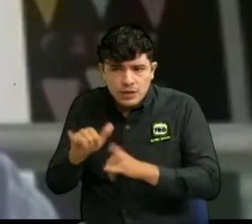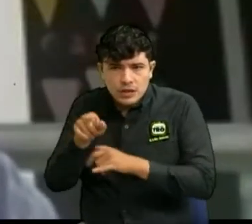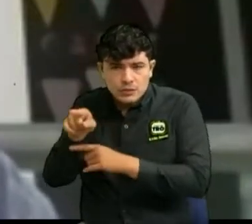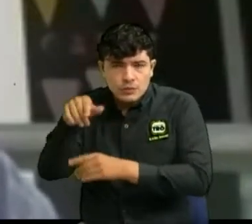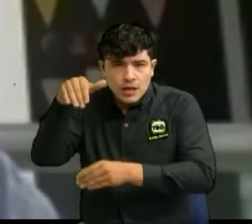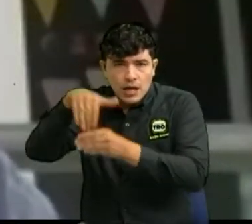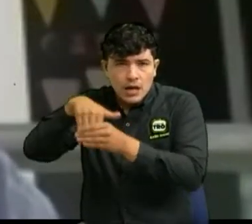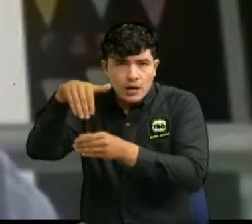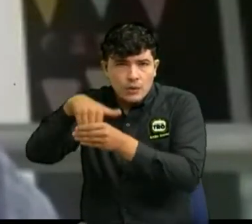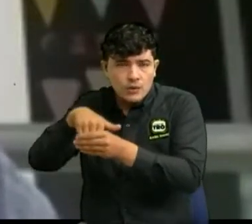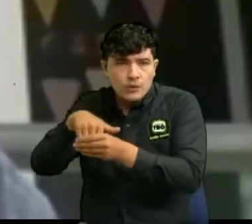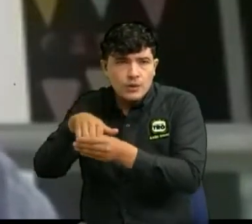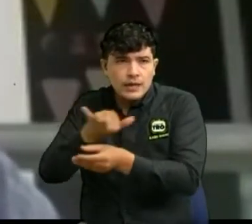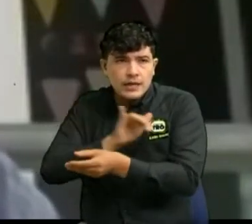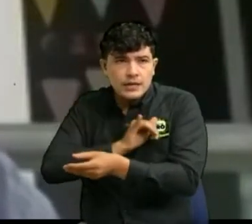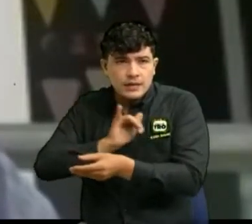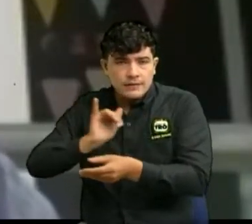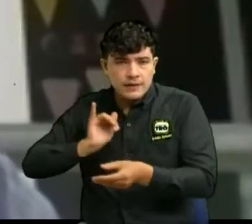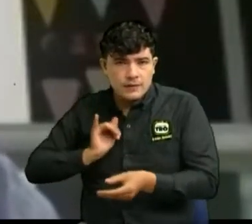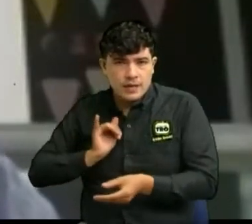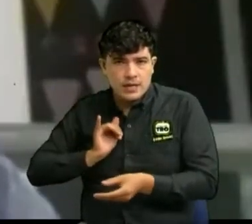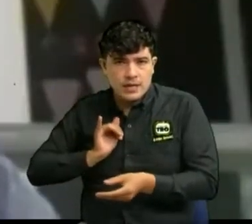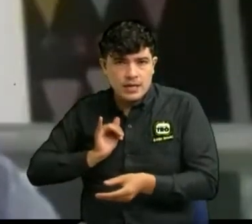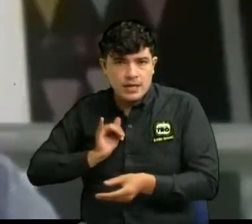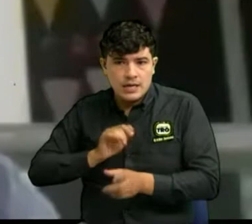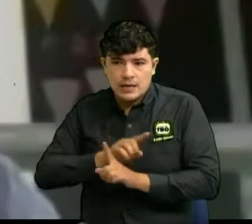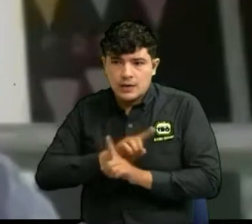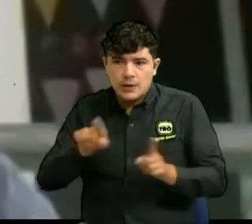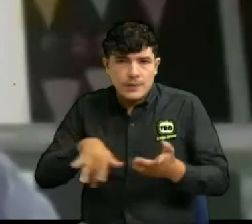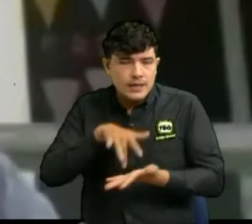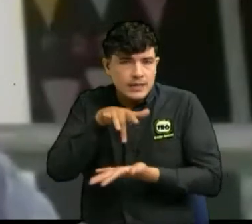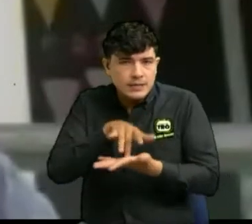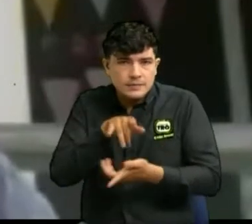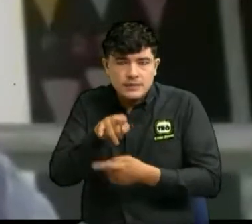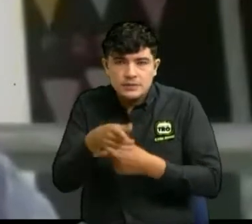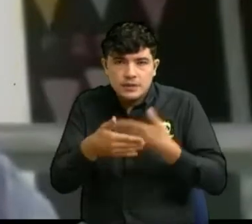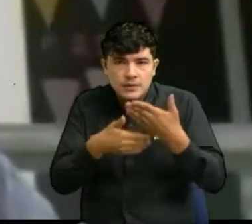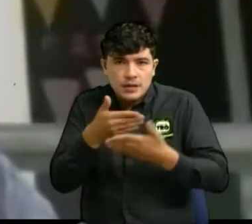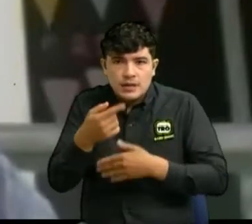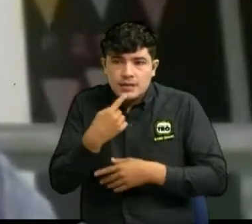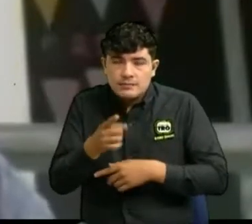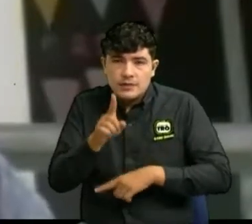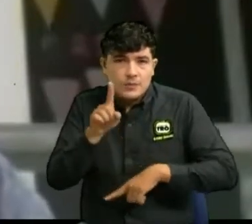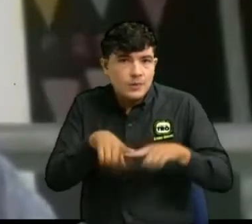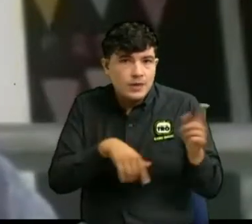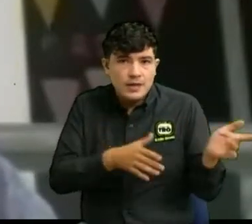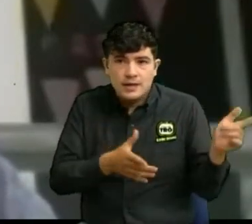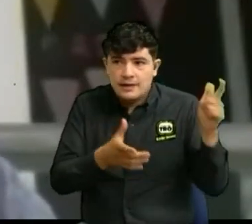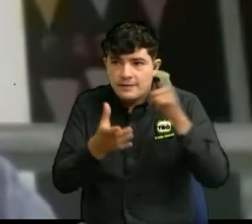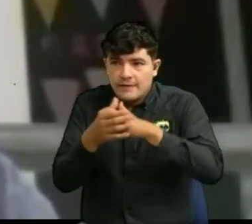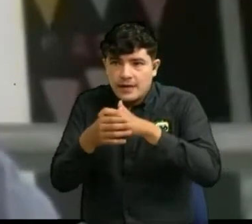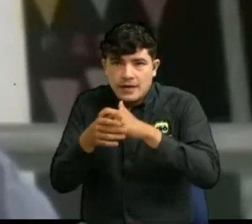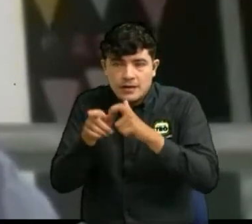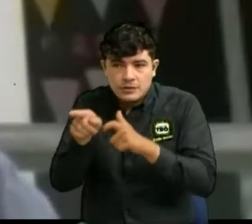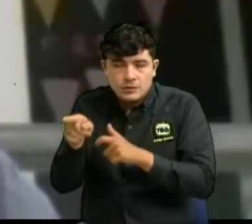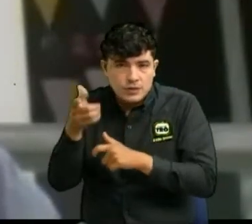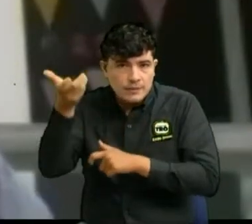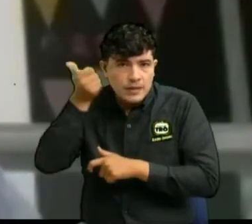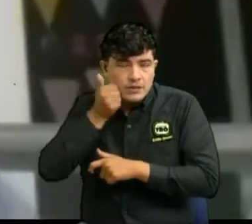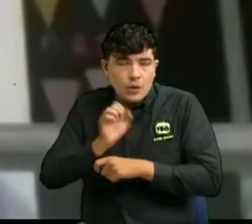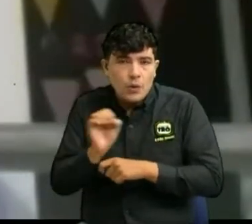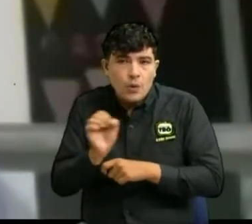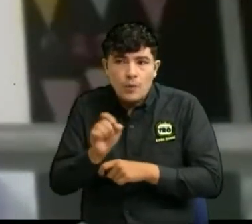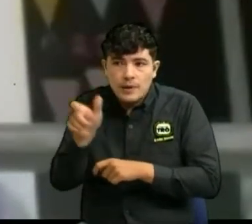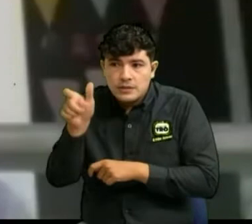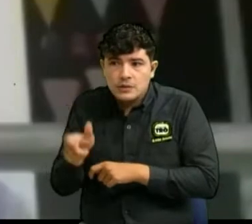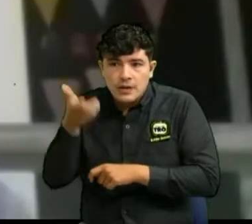individual que no hace parte de un régimen exceptuado, no puede venir a afiliarse a Colpensiones o viceversa. Un pensionado